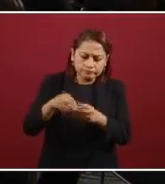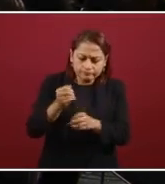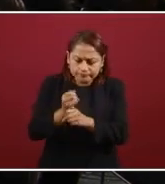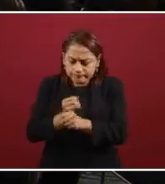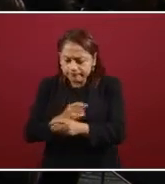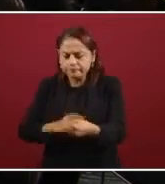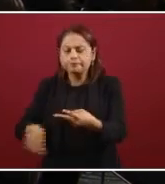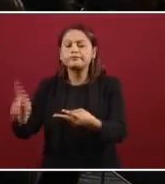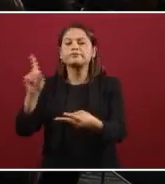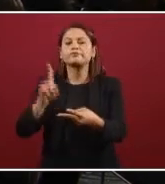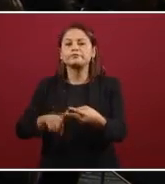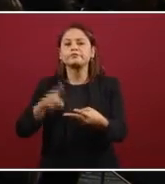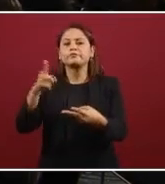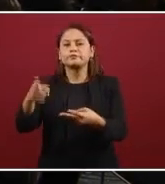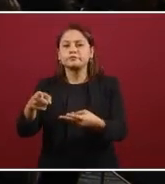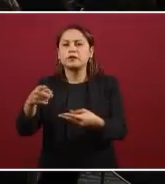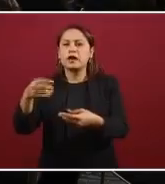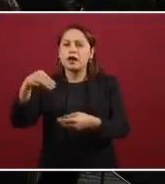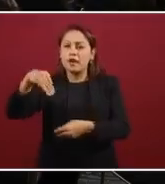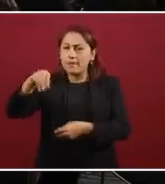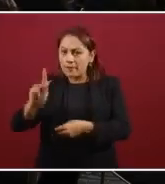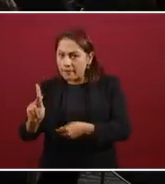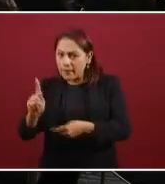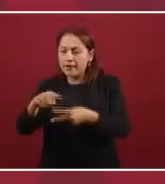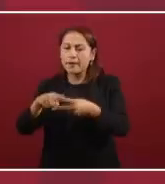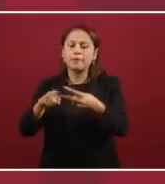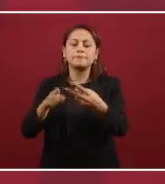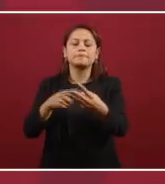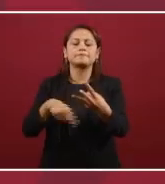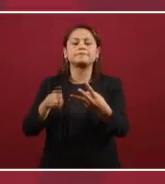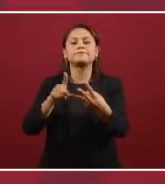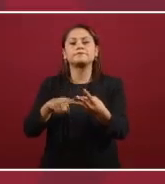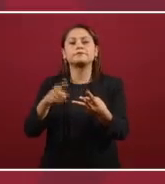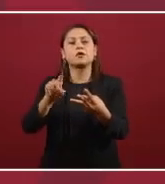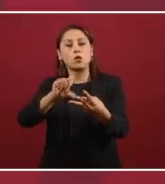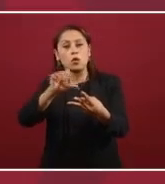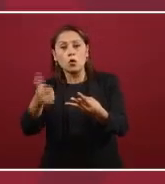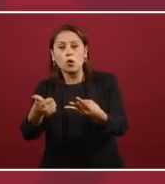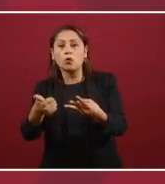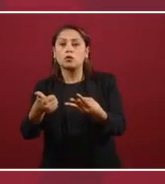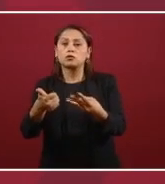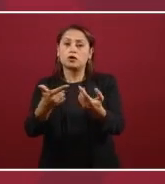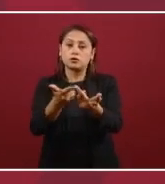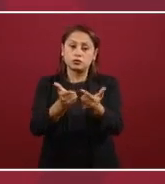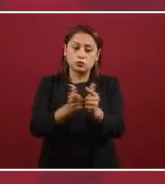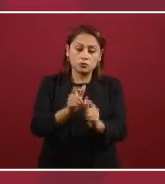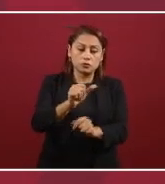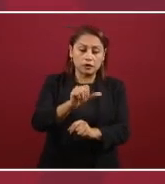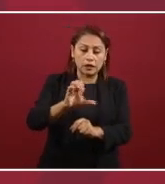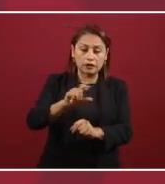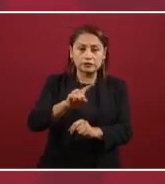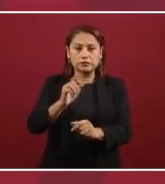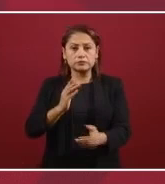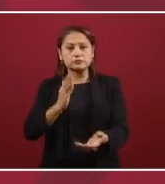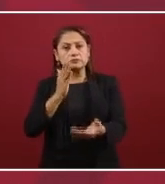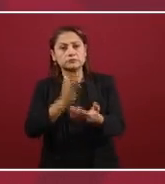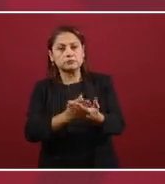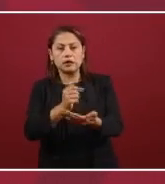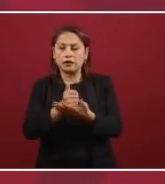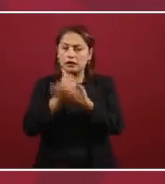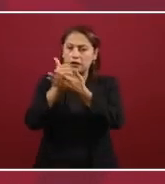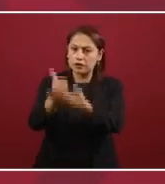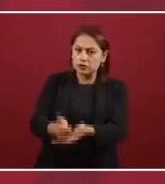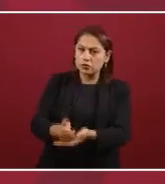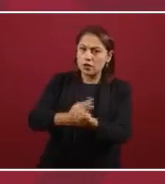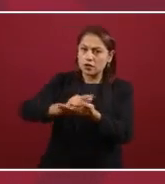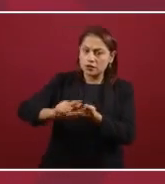públicos, también de agrupaciones sociales que atienden a personas que usan y abusan de sustancias.